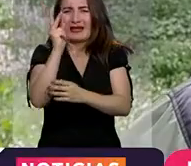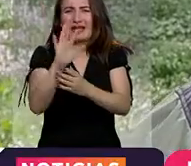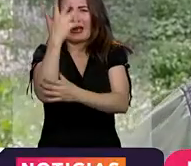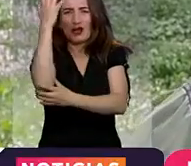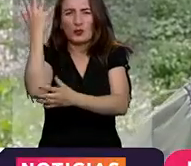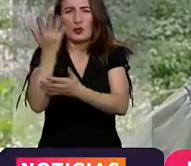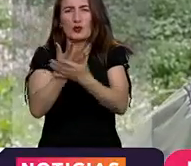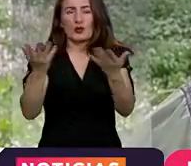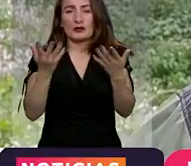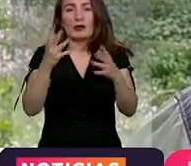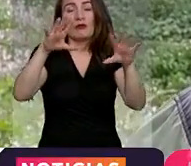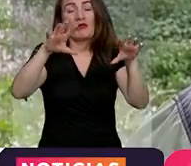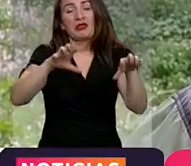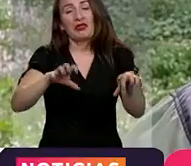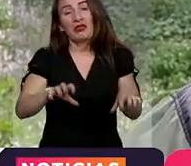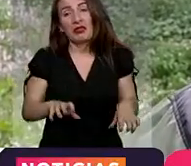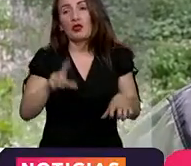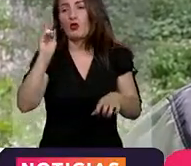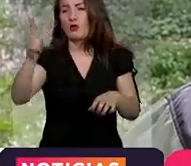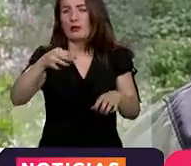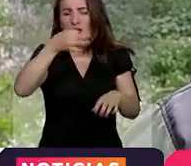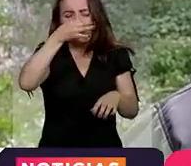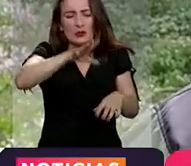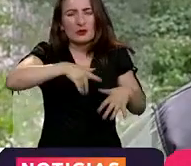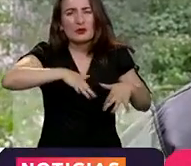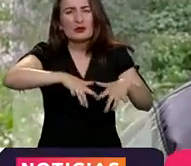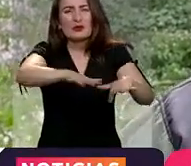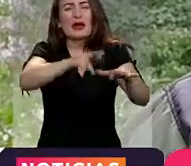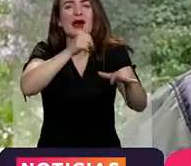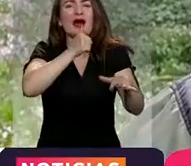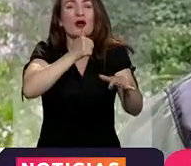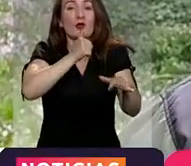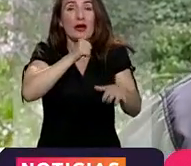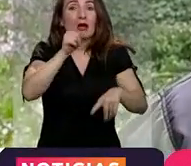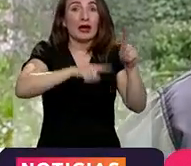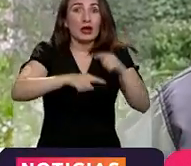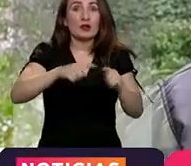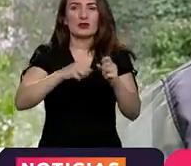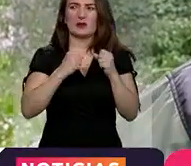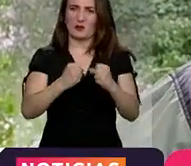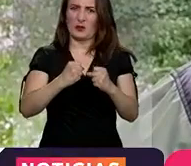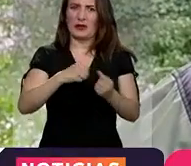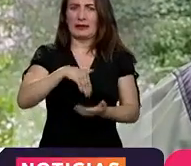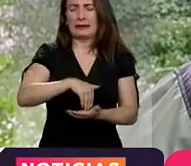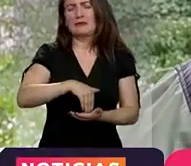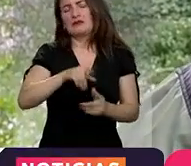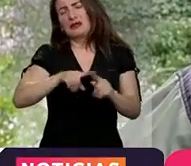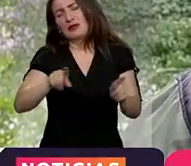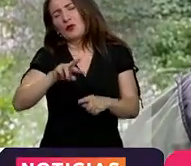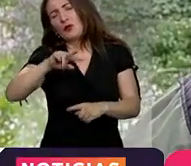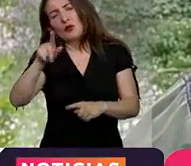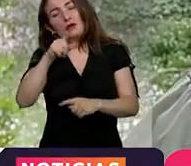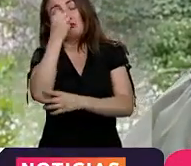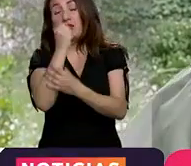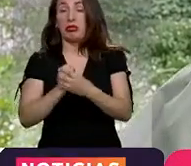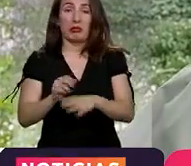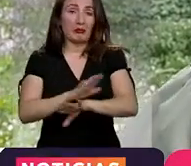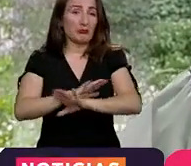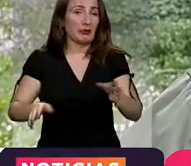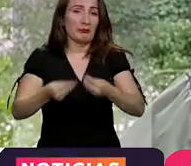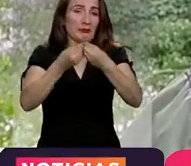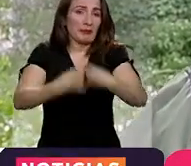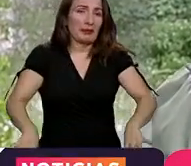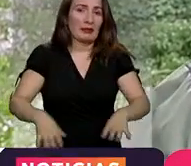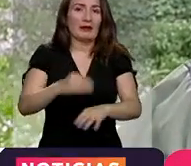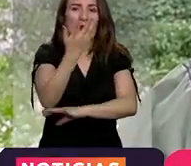morirse por la contaminación del agua porque no tienen la capacidad. Hay algunas que son más resilientes que otras a la contaminación, hay algunas que sí pueden